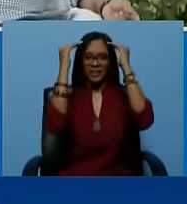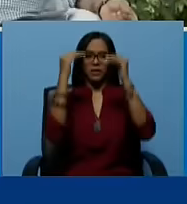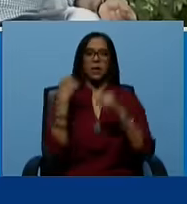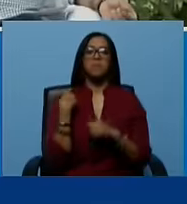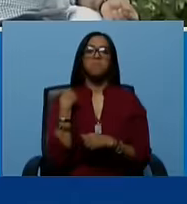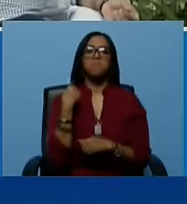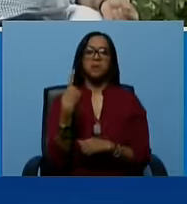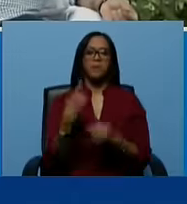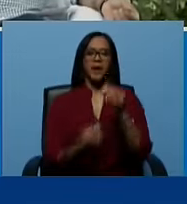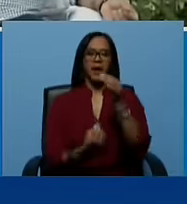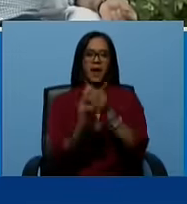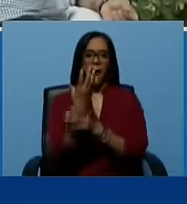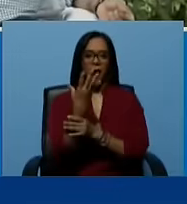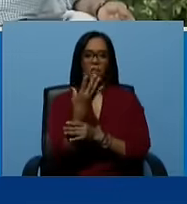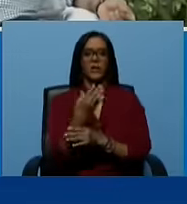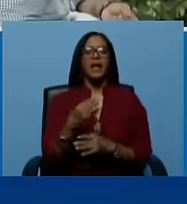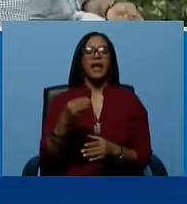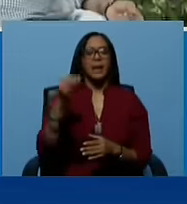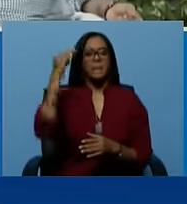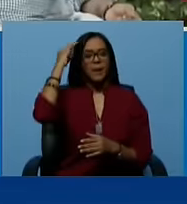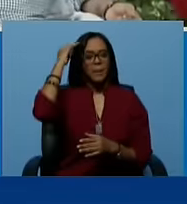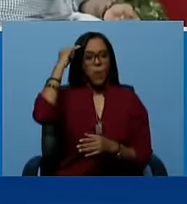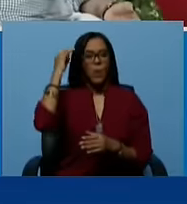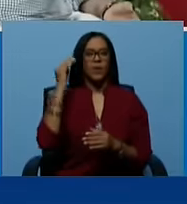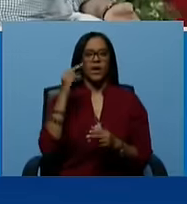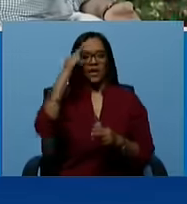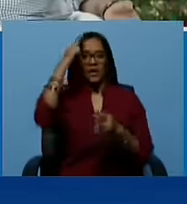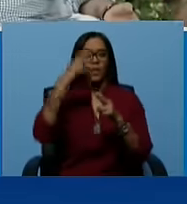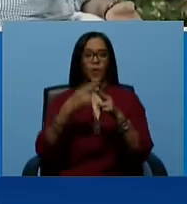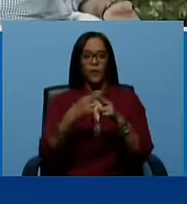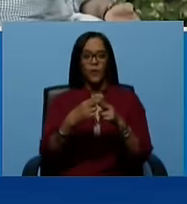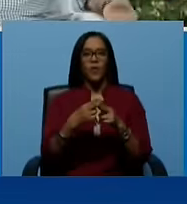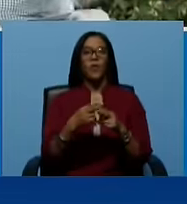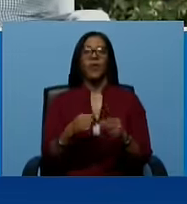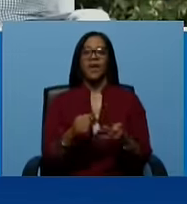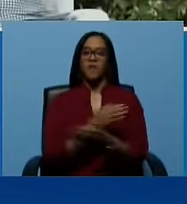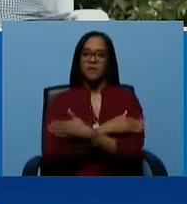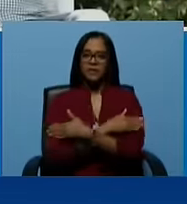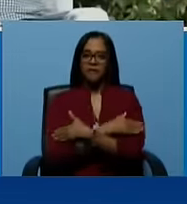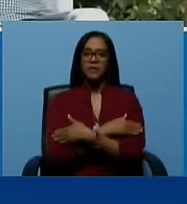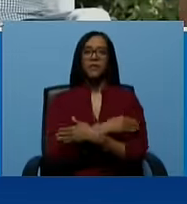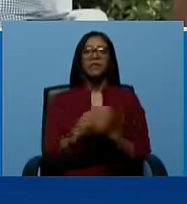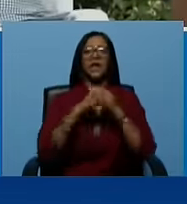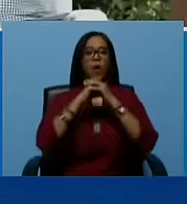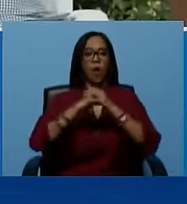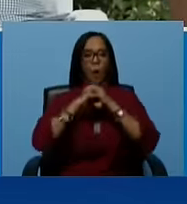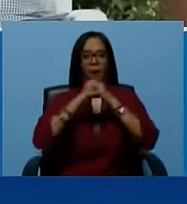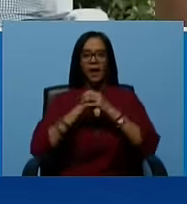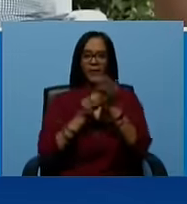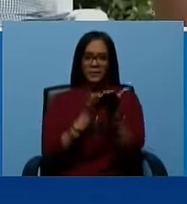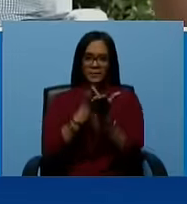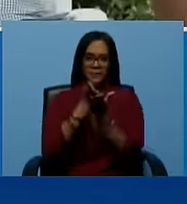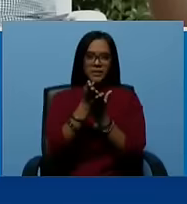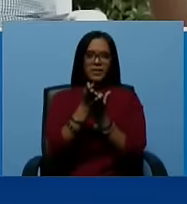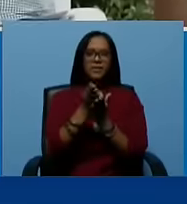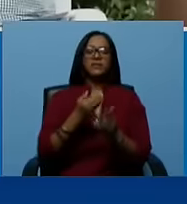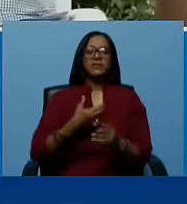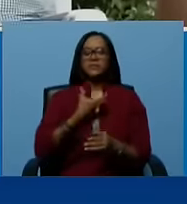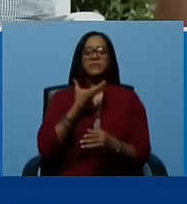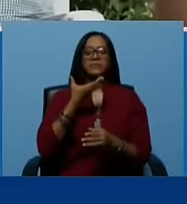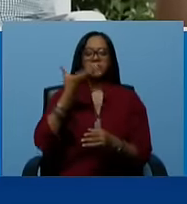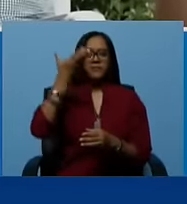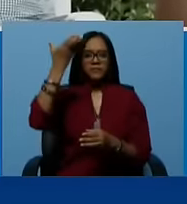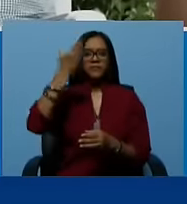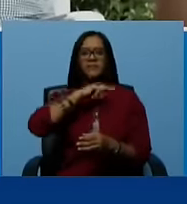árbol, en memoria, en homenaje, en reconocimiento y en oración eterna al espíritu inmortal